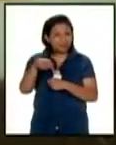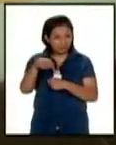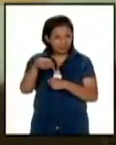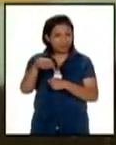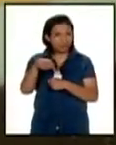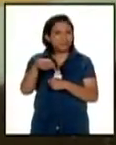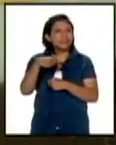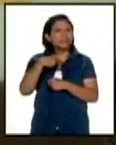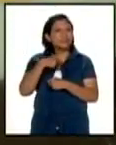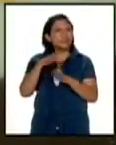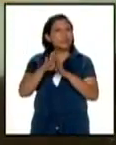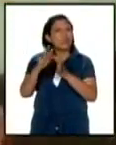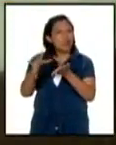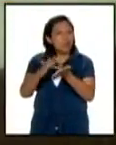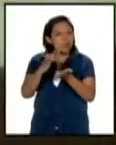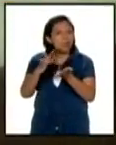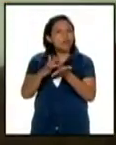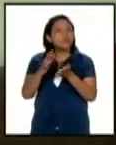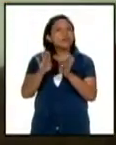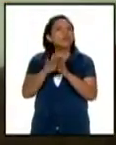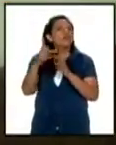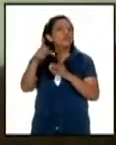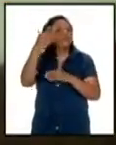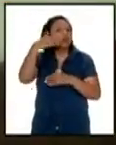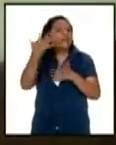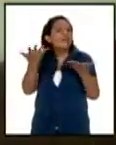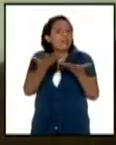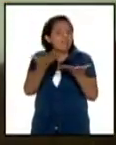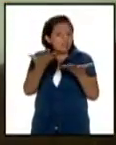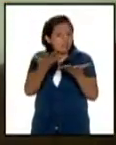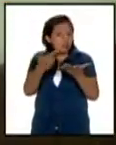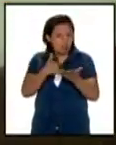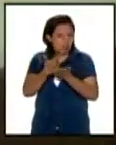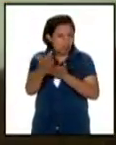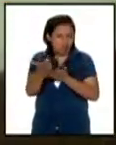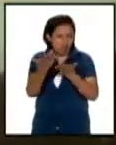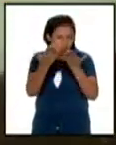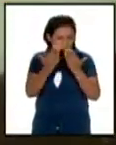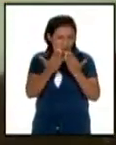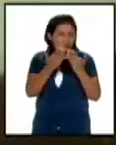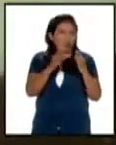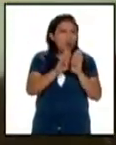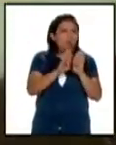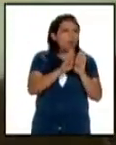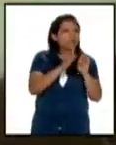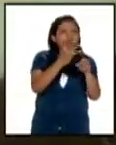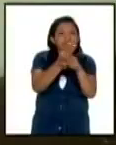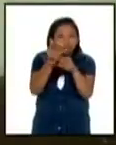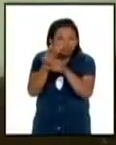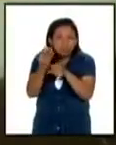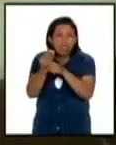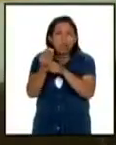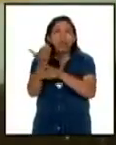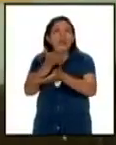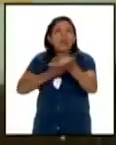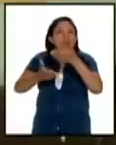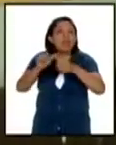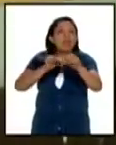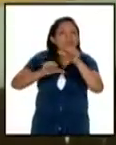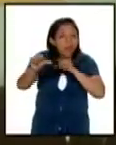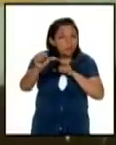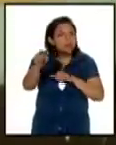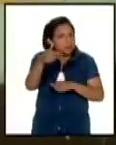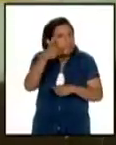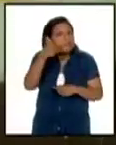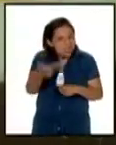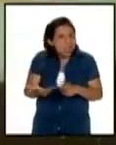nos desquita con su oficio. No tenemos nosotros para pagar un mantenimiento. Es una cosa por la otra. Y está muy bien